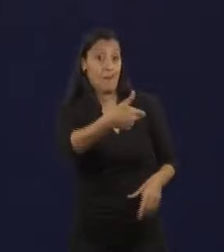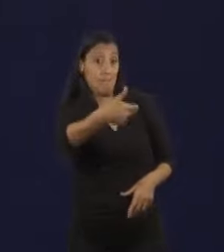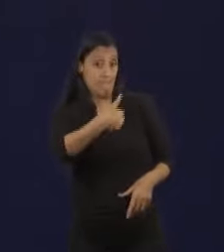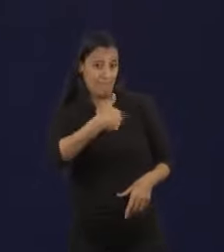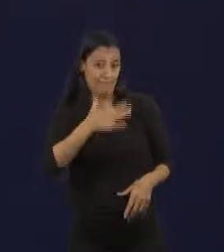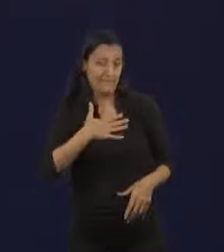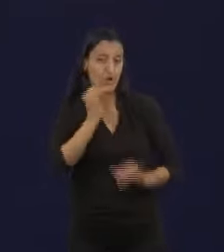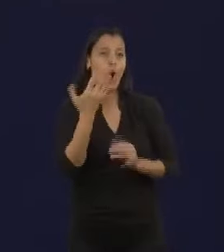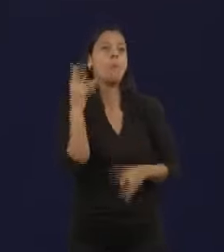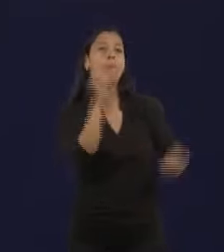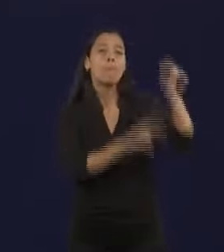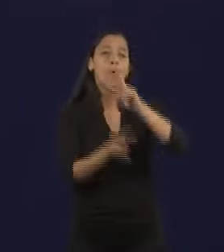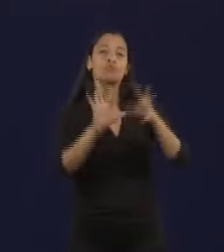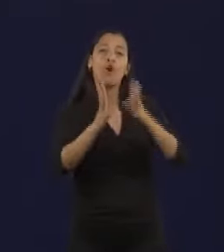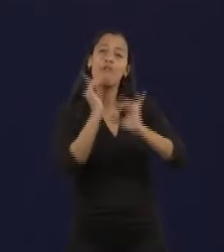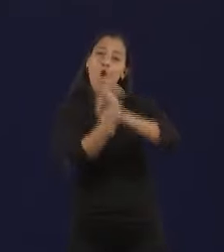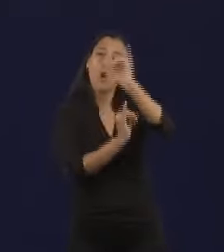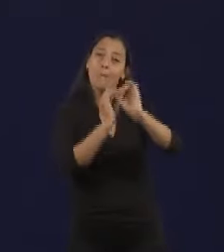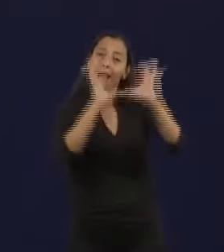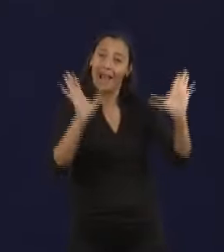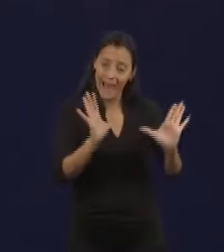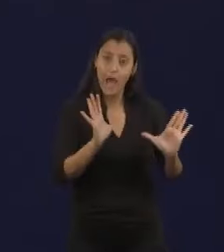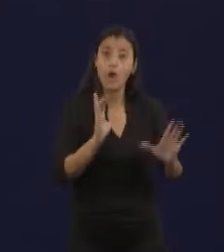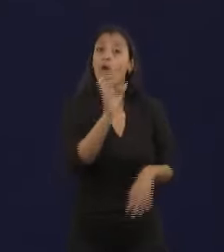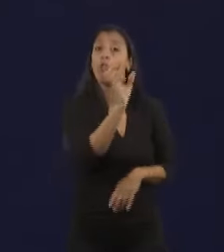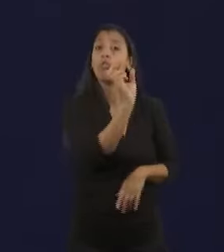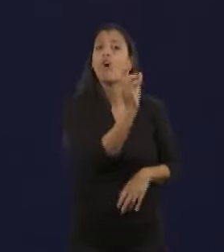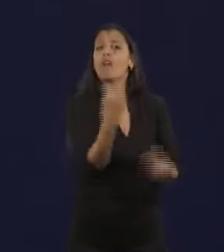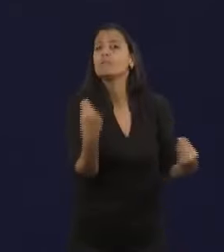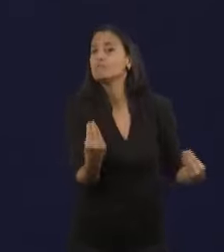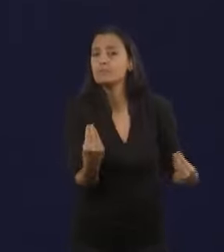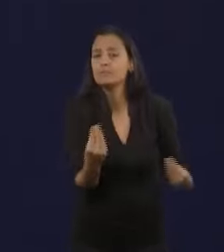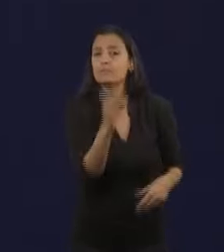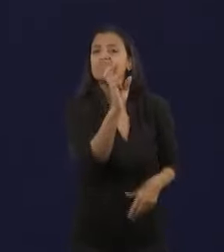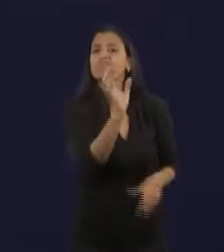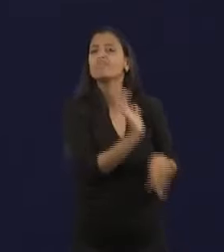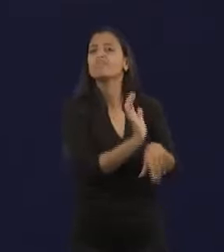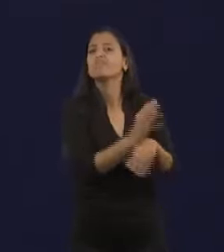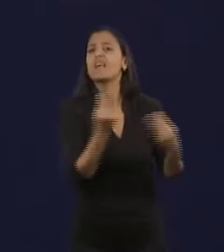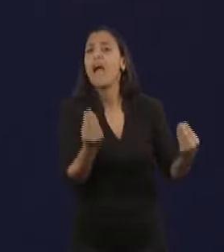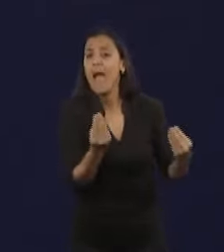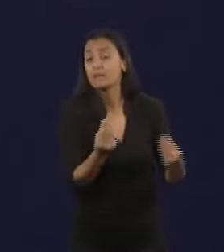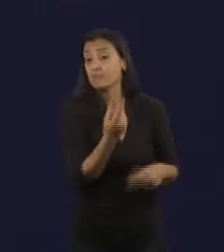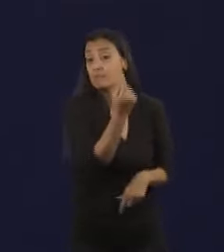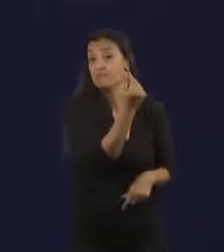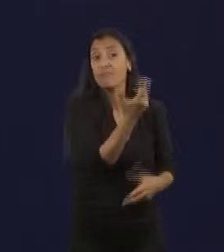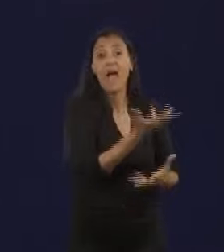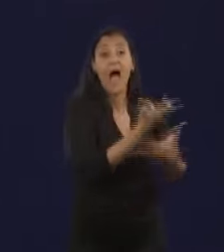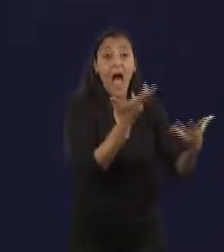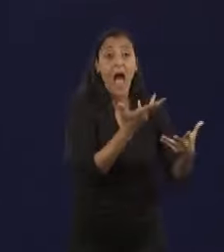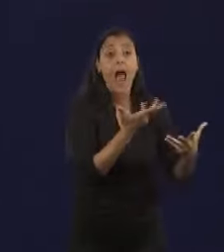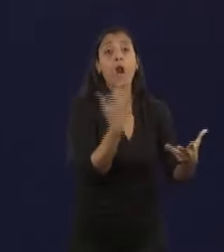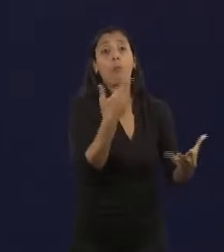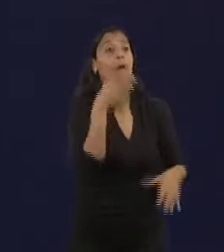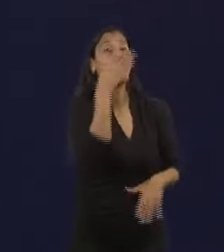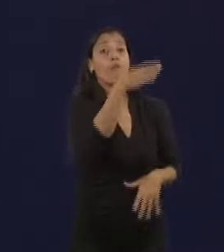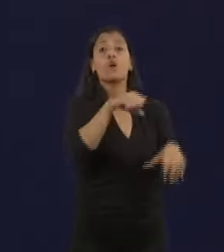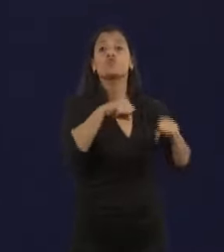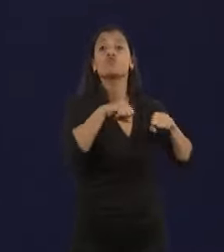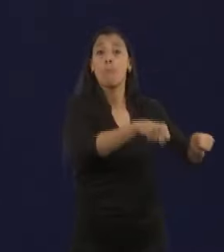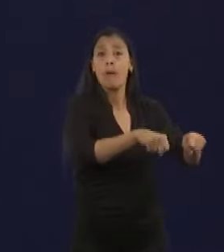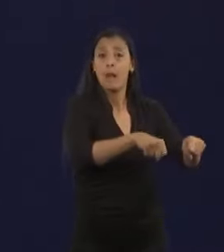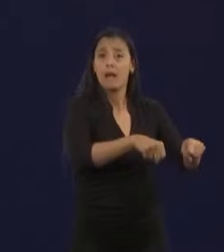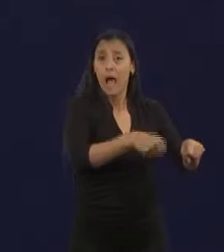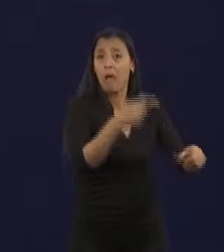intente bajar a tierra digo el dólar no es más que eh un bien que puedes adquirir en supermercado o